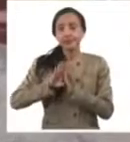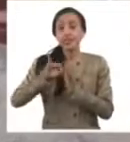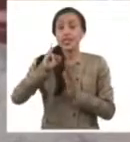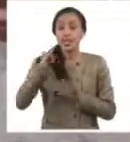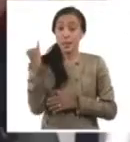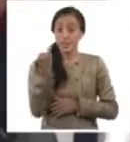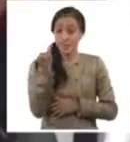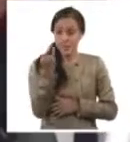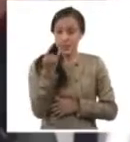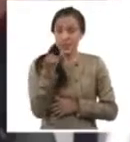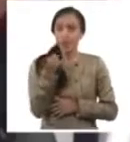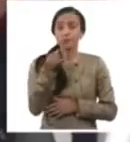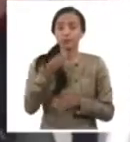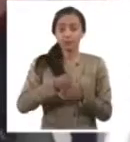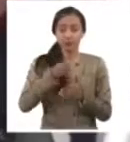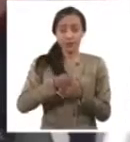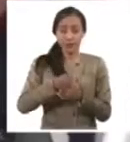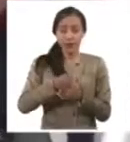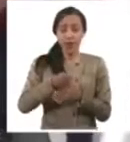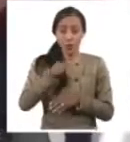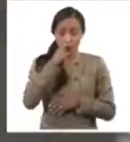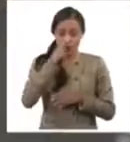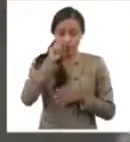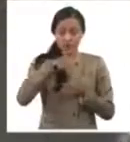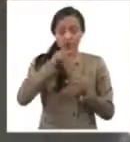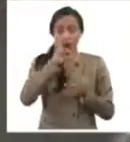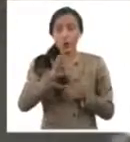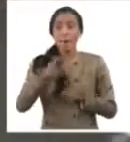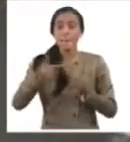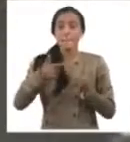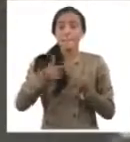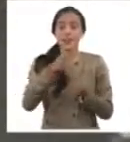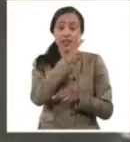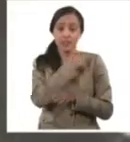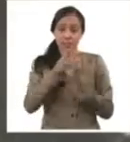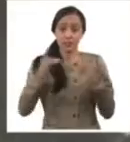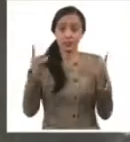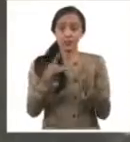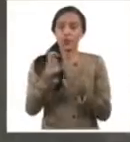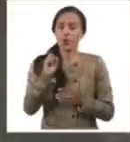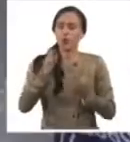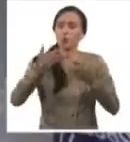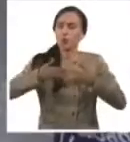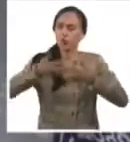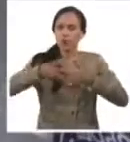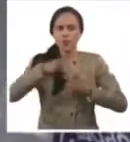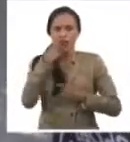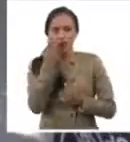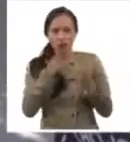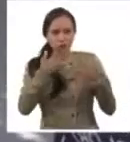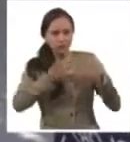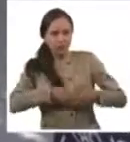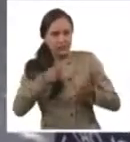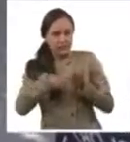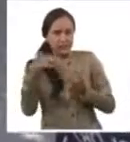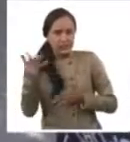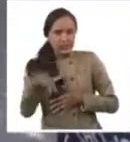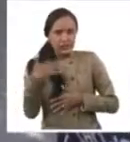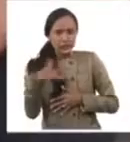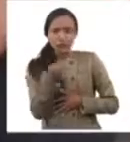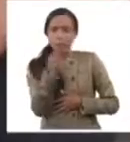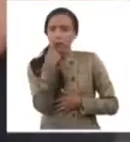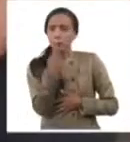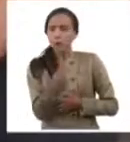IMIAS, Santiago Buray Pérez, vicejefe del Departamento Económico Productivo, evaluó los excesivos precios de algunas producciones, se preocupó